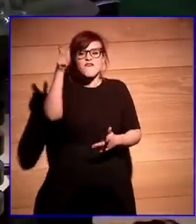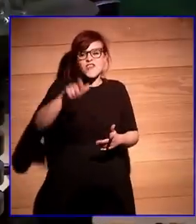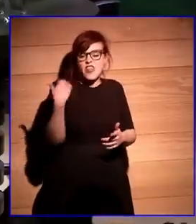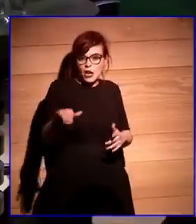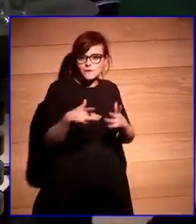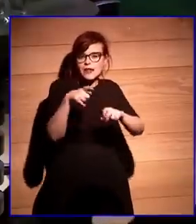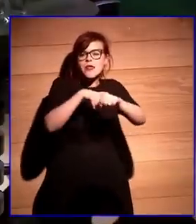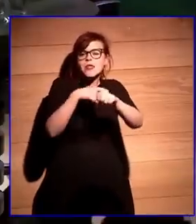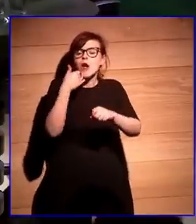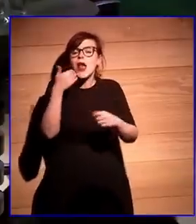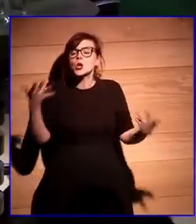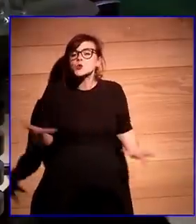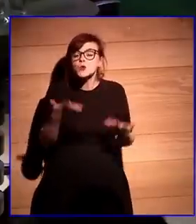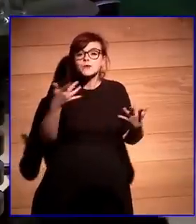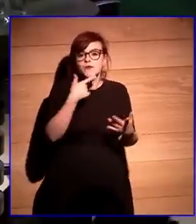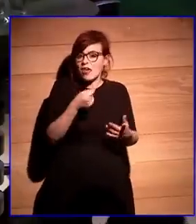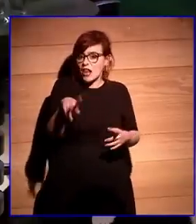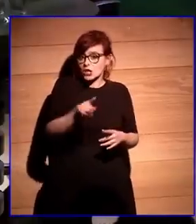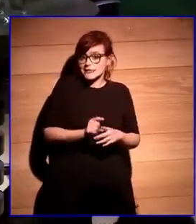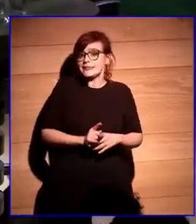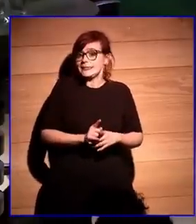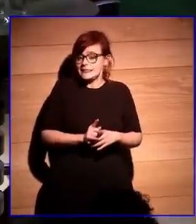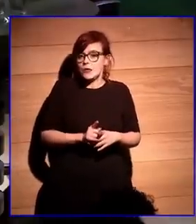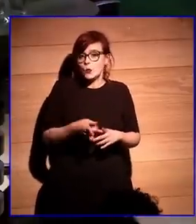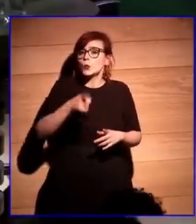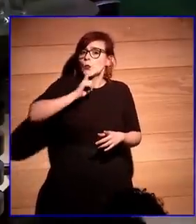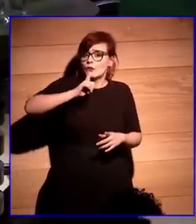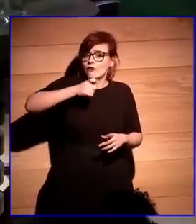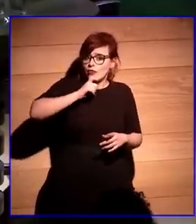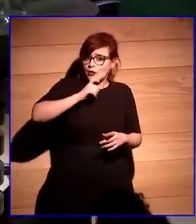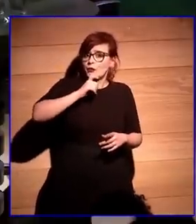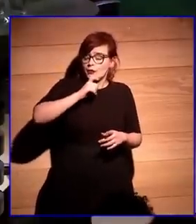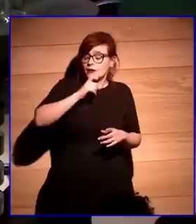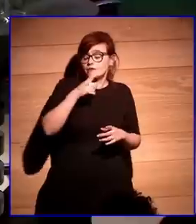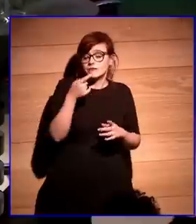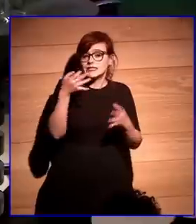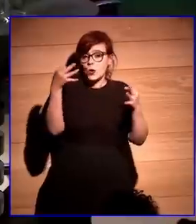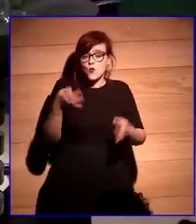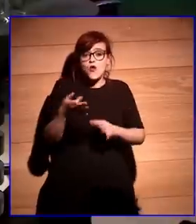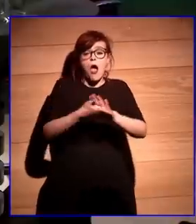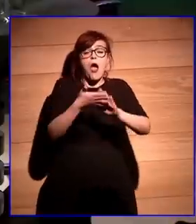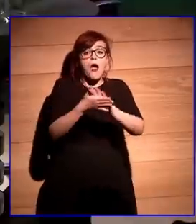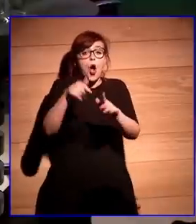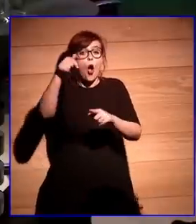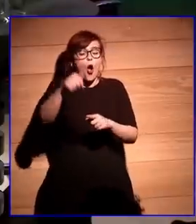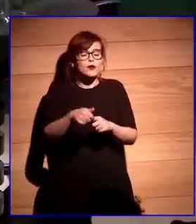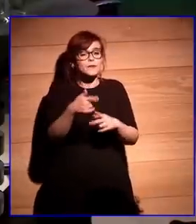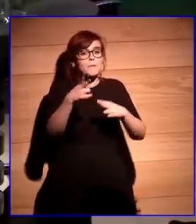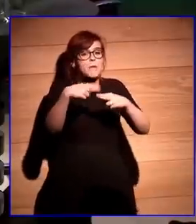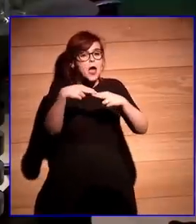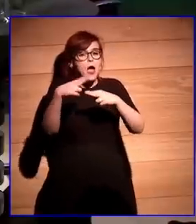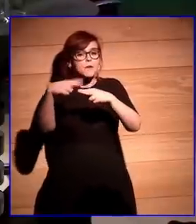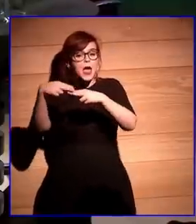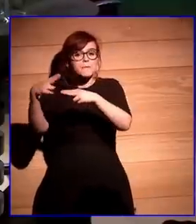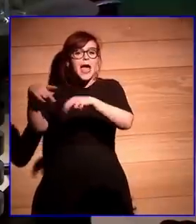necesitan unas características, ¿no? No es fácil construir es un villano. Es difícil saberlo y seguramente lo iremos montando poco a poco. Pero